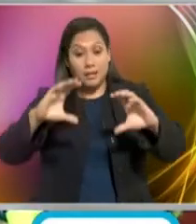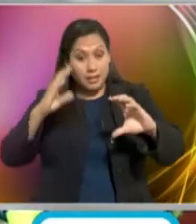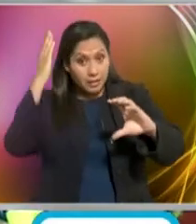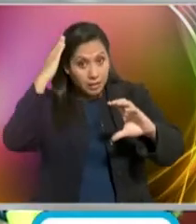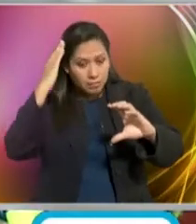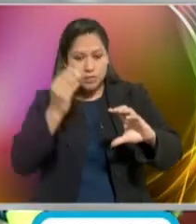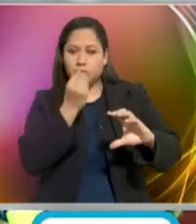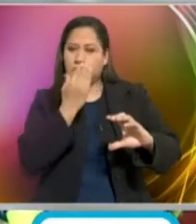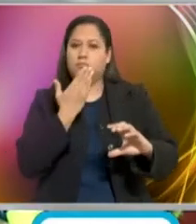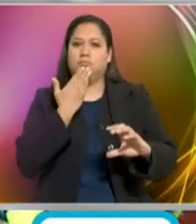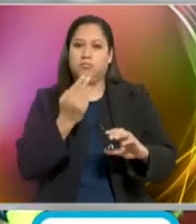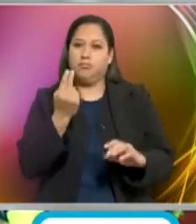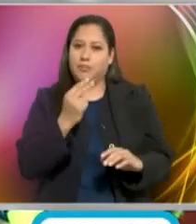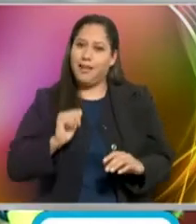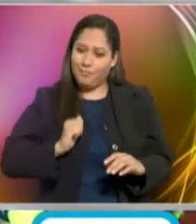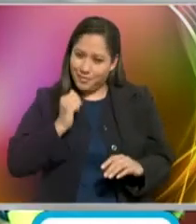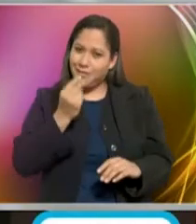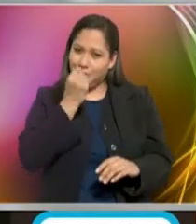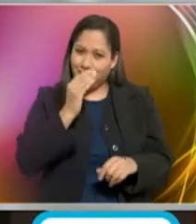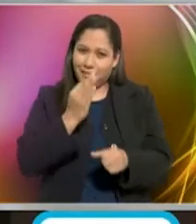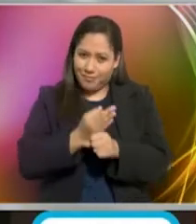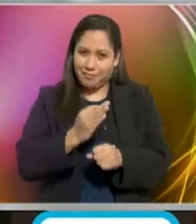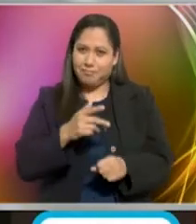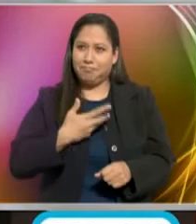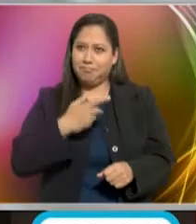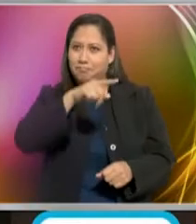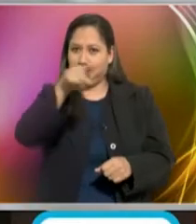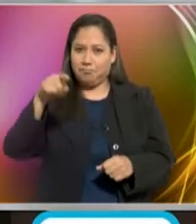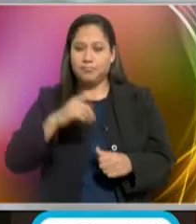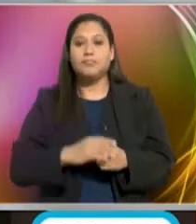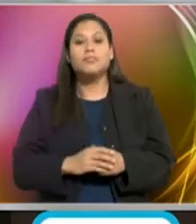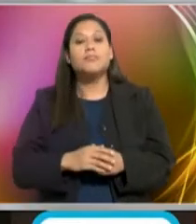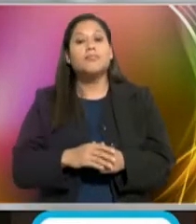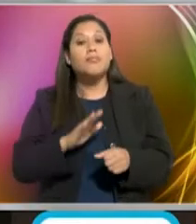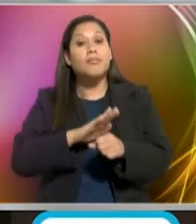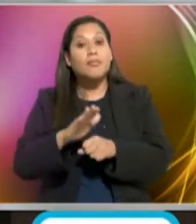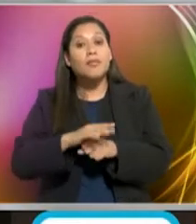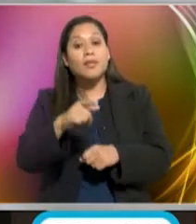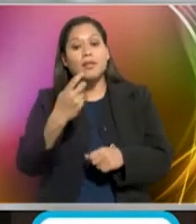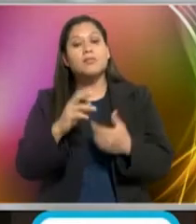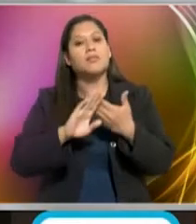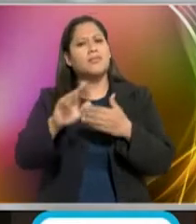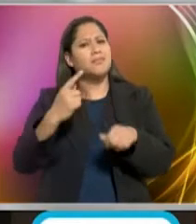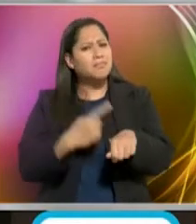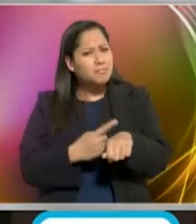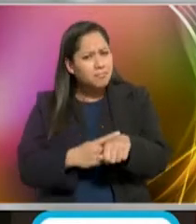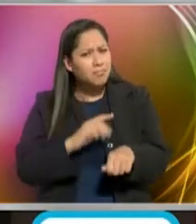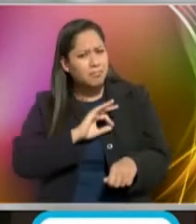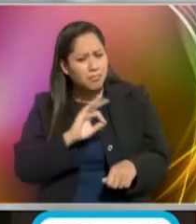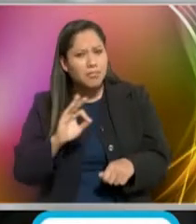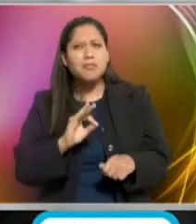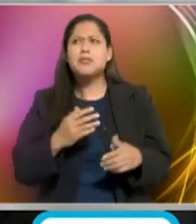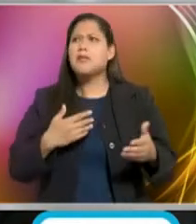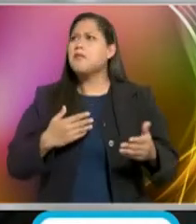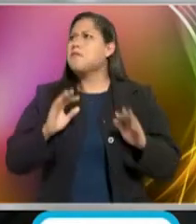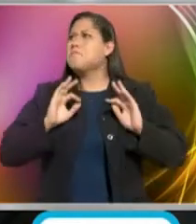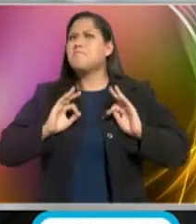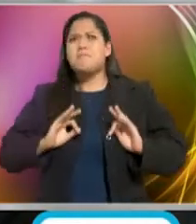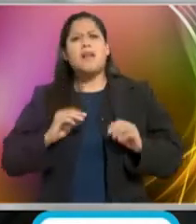gran alimento que tenemos que aprovechar en esta temporada. Sin duda, pues la comemos y prevenimos muchas enfermedades y podemos avanzar por la vida y